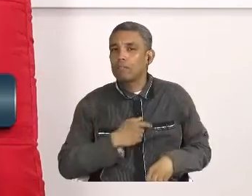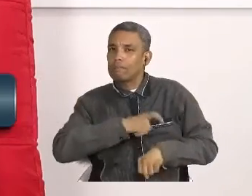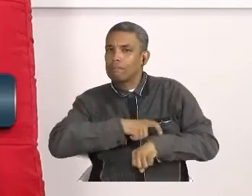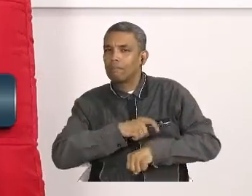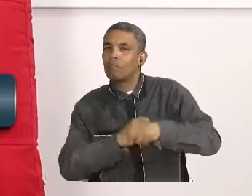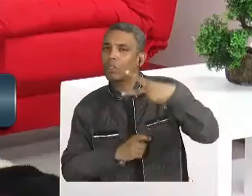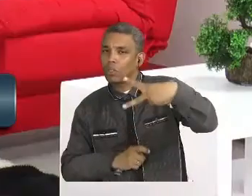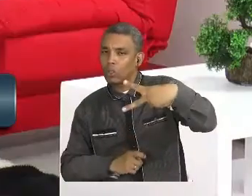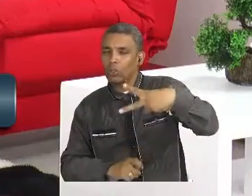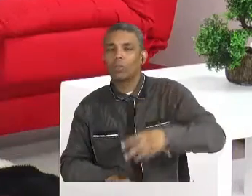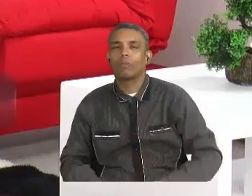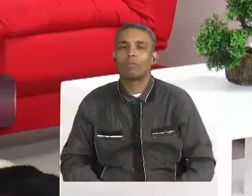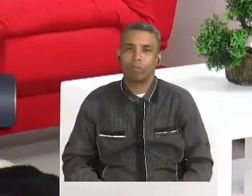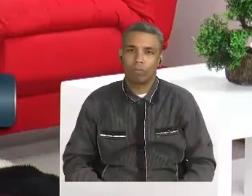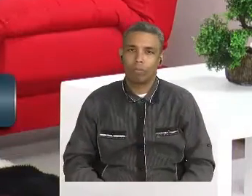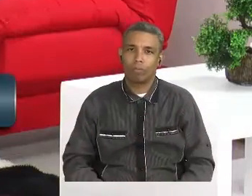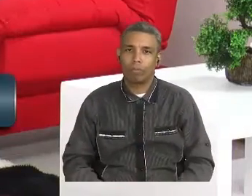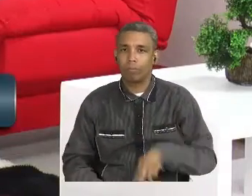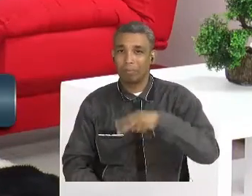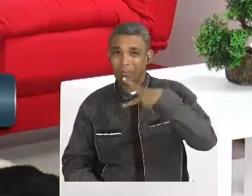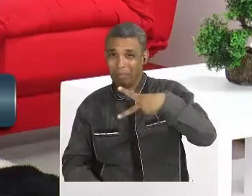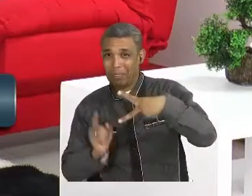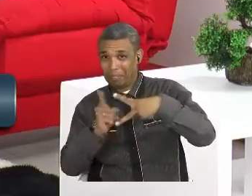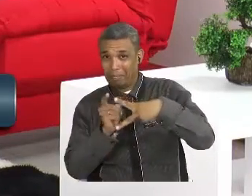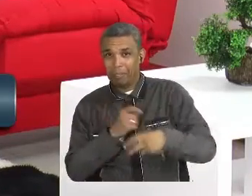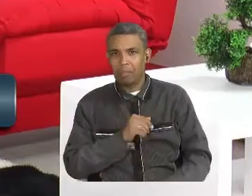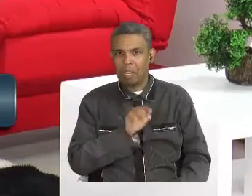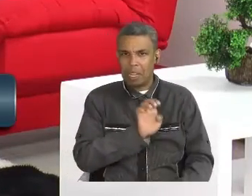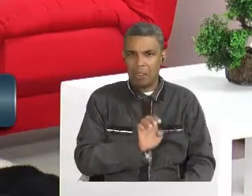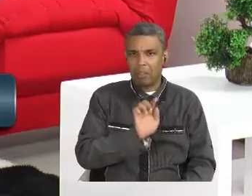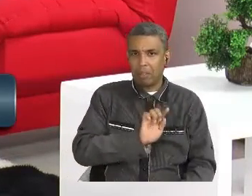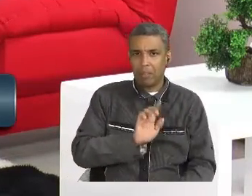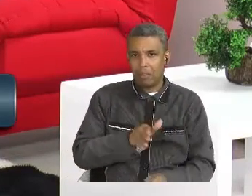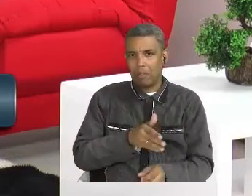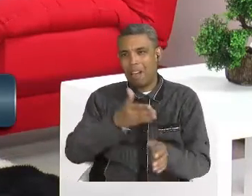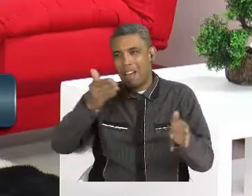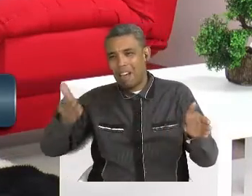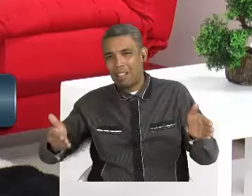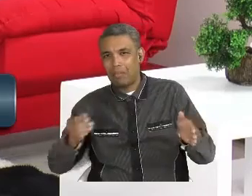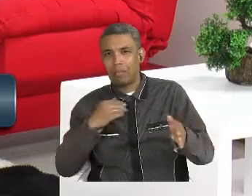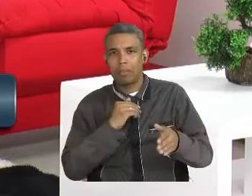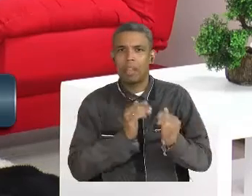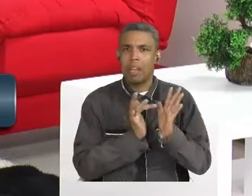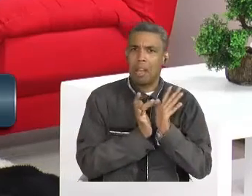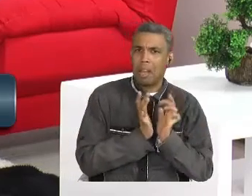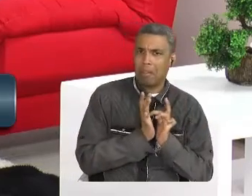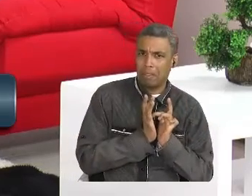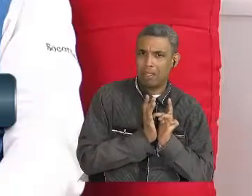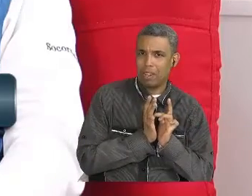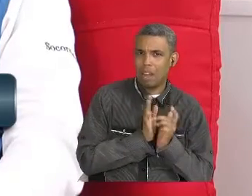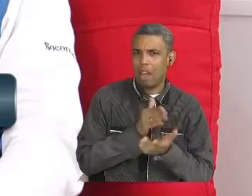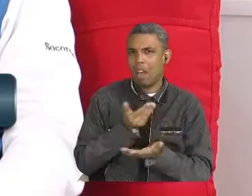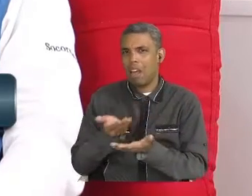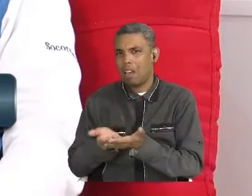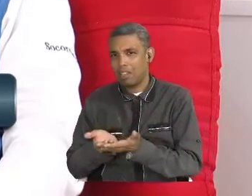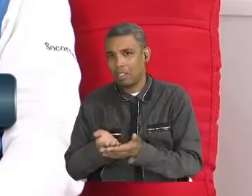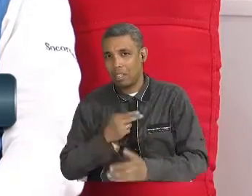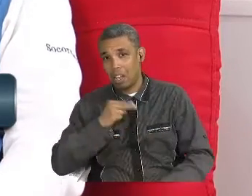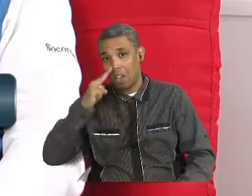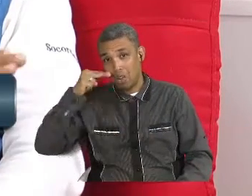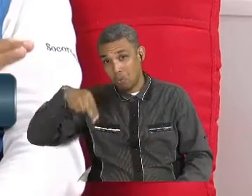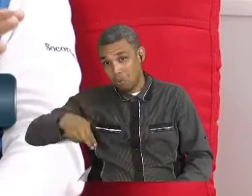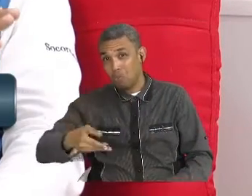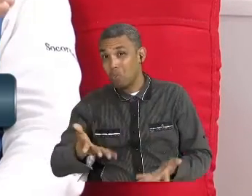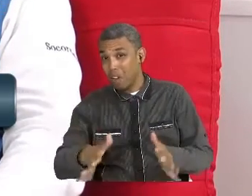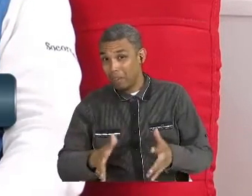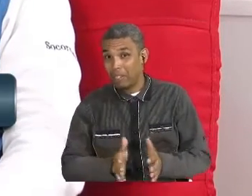los momentos de lluvia, como vemos en este primer semestre, sí. Va a lo que es abril y se extiende a veces hasta junio. Después